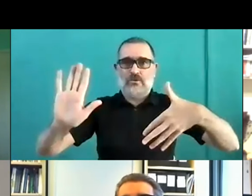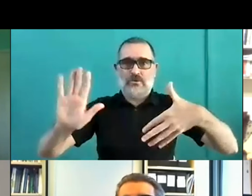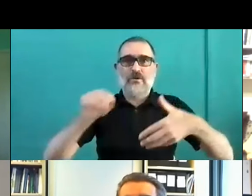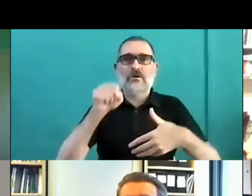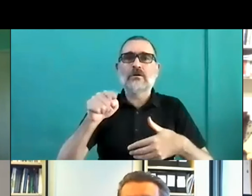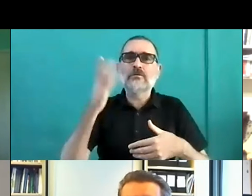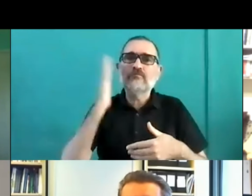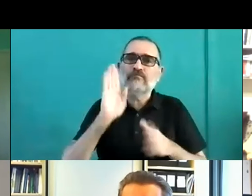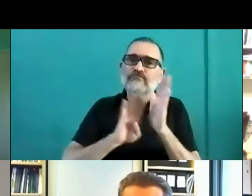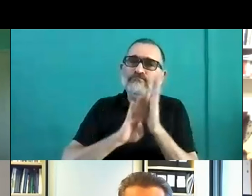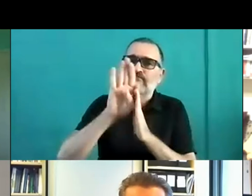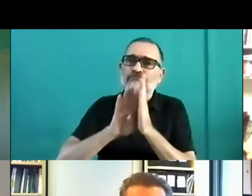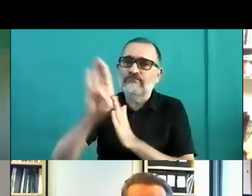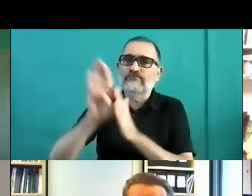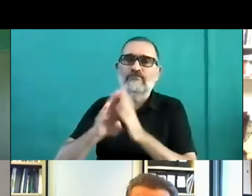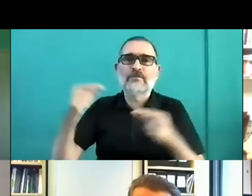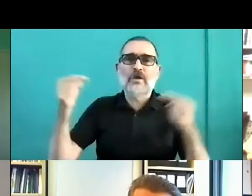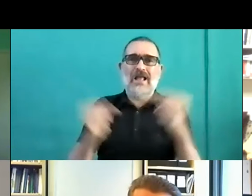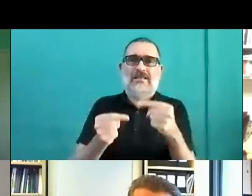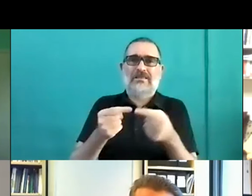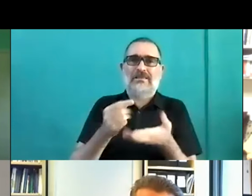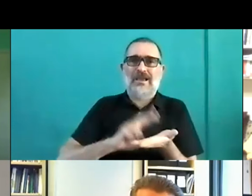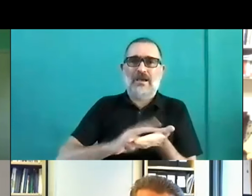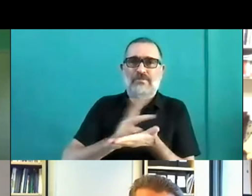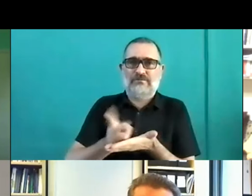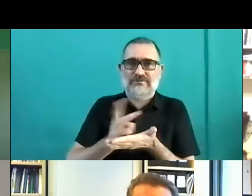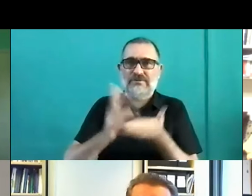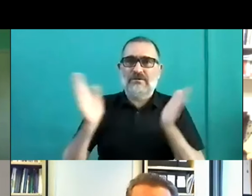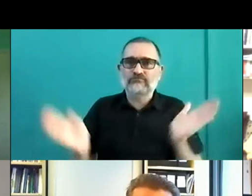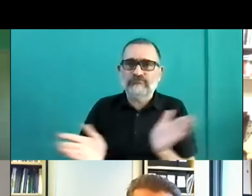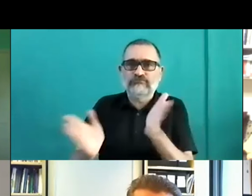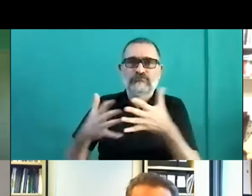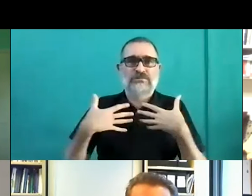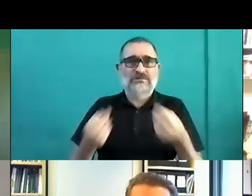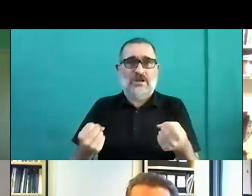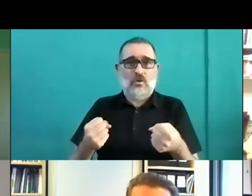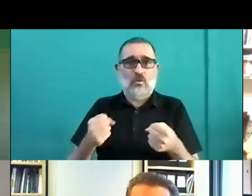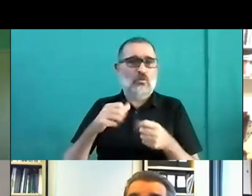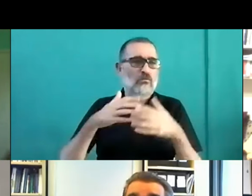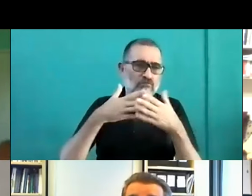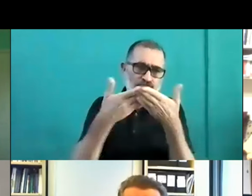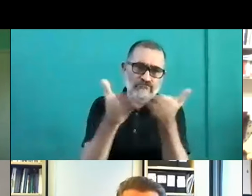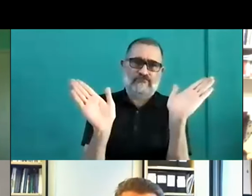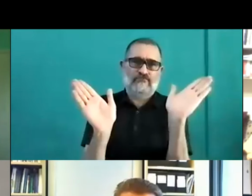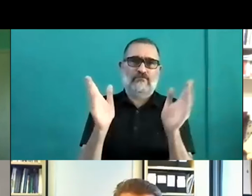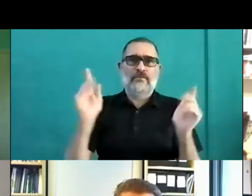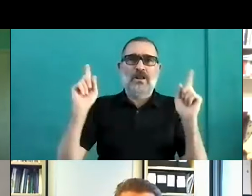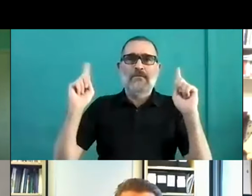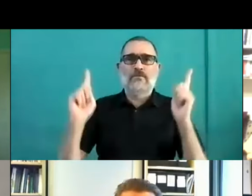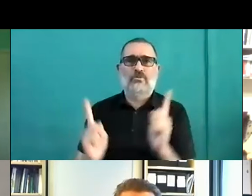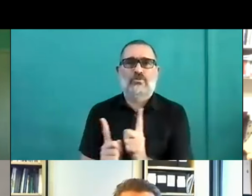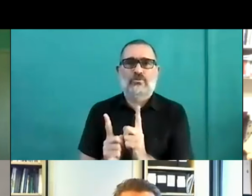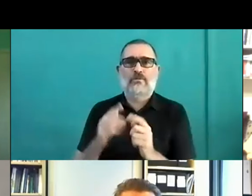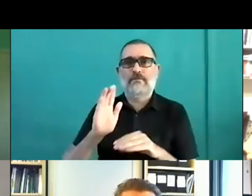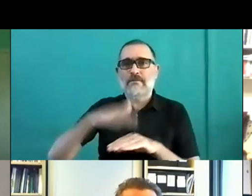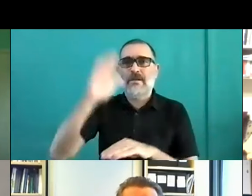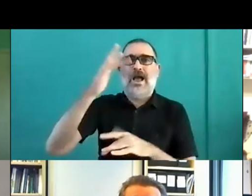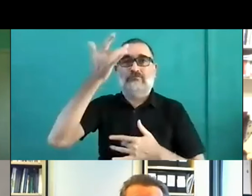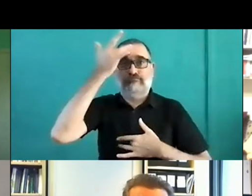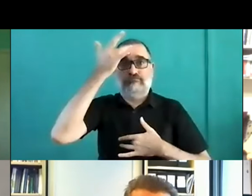terrible pandemia que hoy nos afecta, las personas con epilepsia continúen recibiendo la atención que